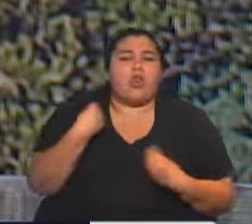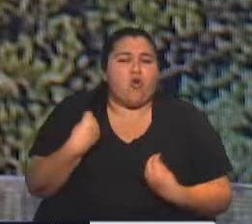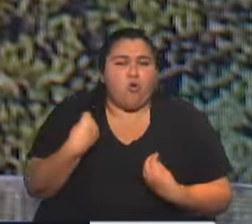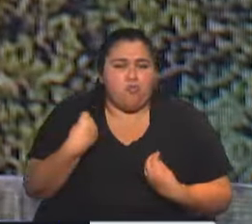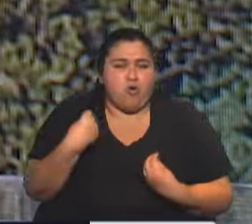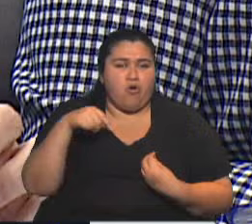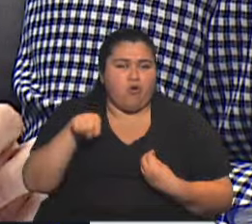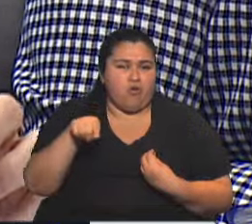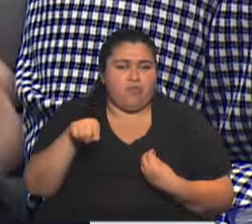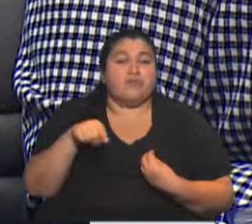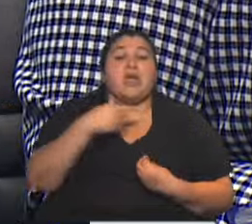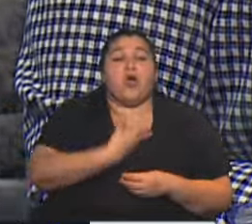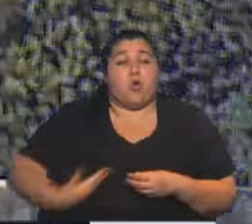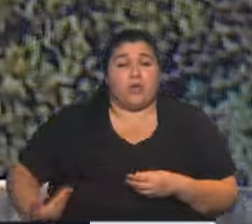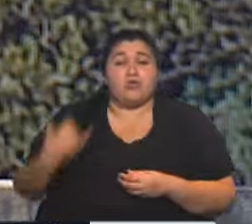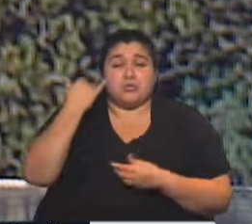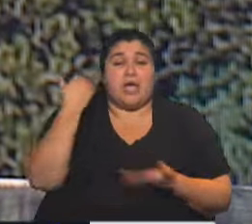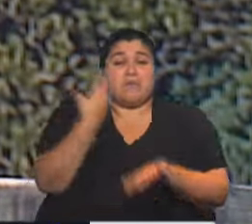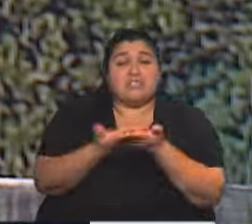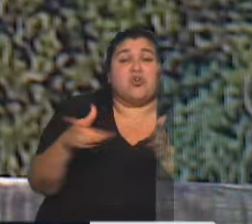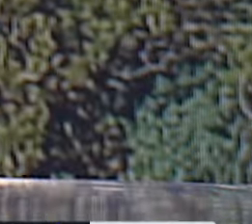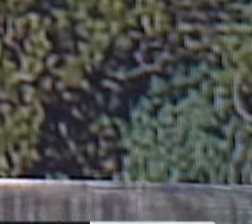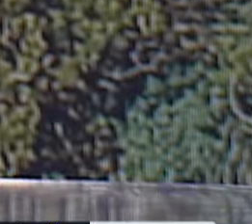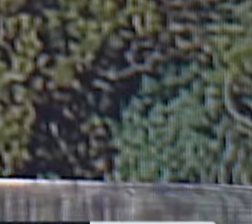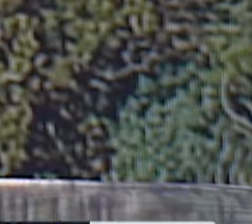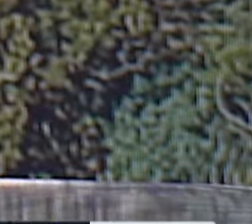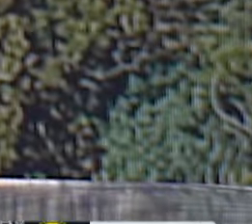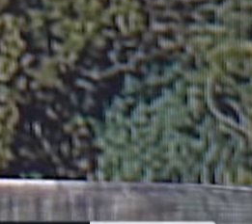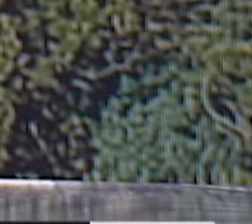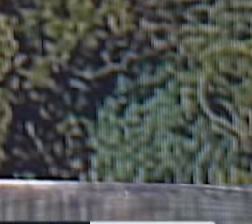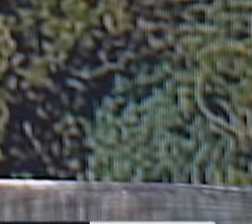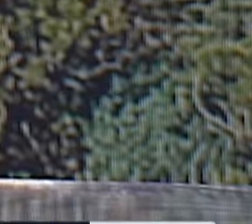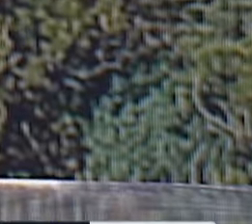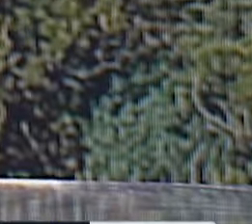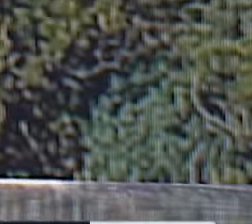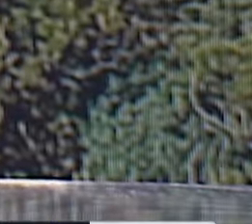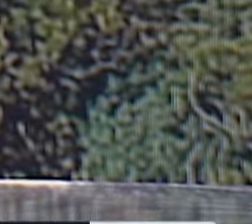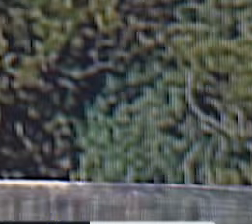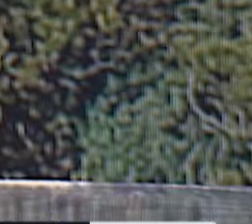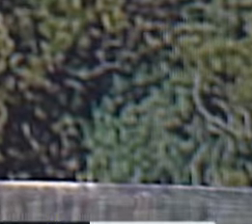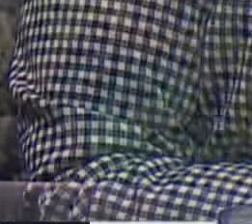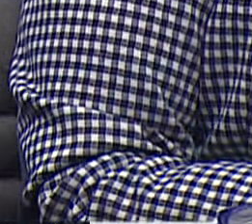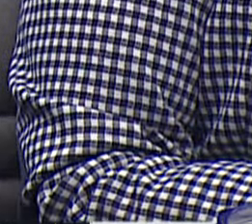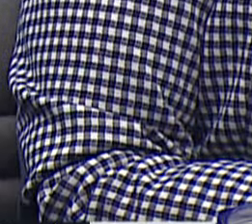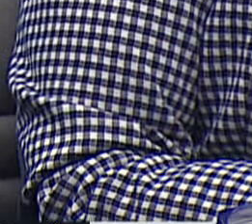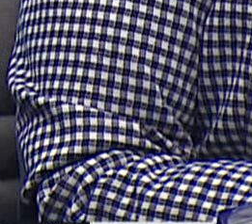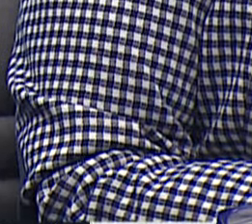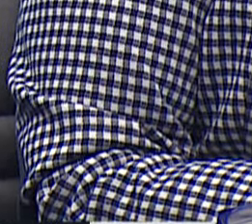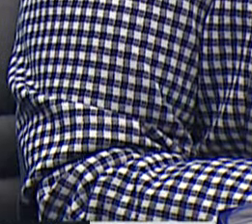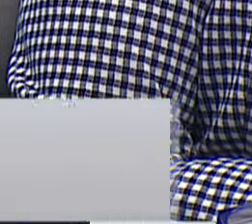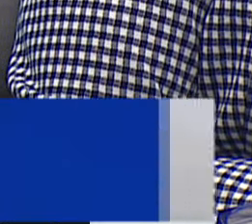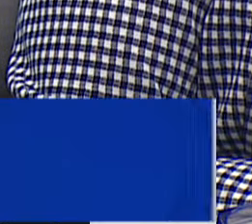Argentina? El gobierno presentó la ley penal juvenil. 7 de diciembre del